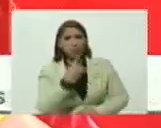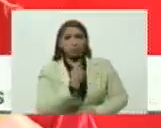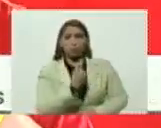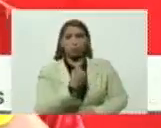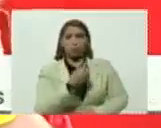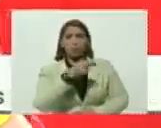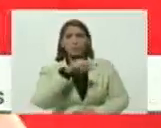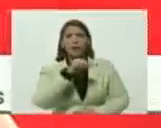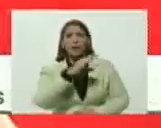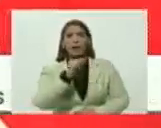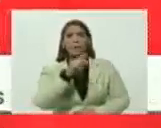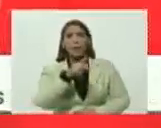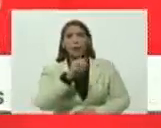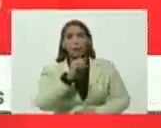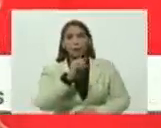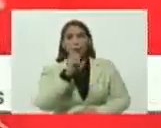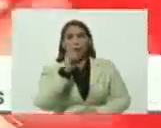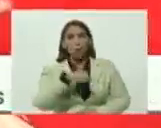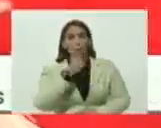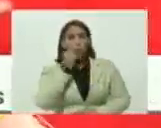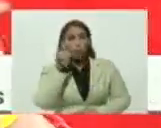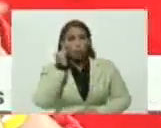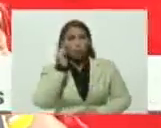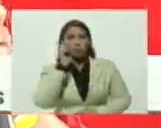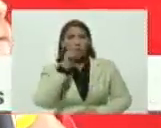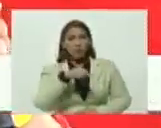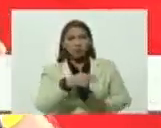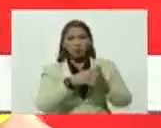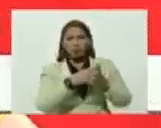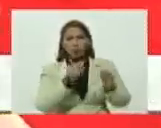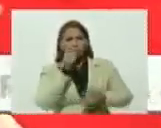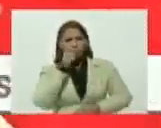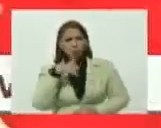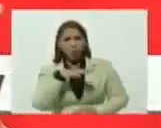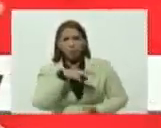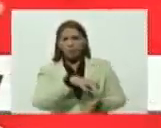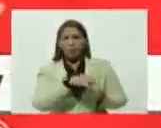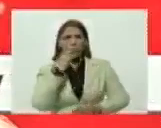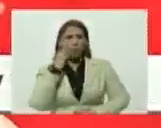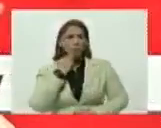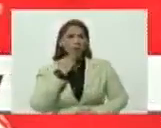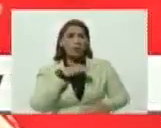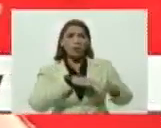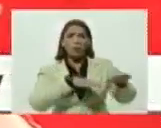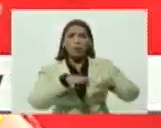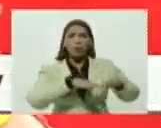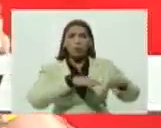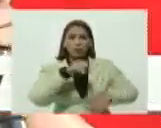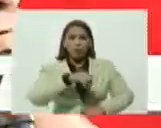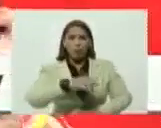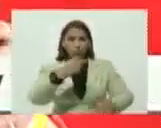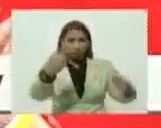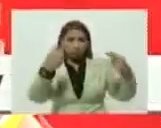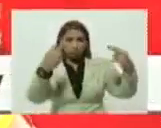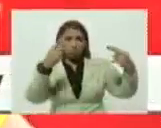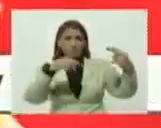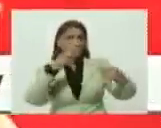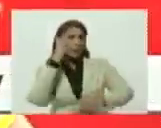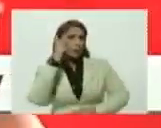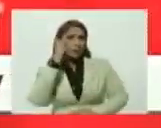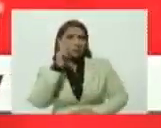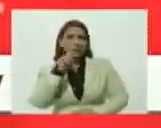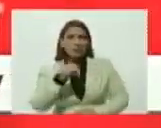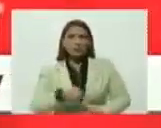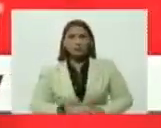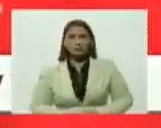de Macapo, a los macaperos y las macaperas, sino a todo el pueblo del estado bolivariano de Cojedes, que hoy nos ve y nos escucha. Pero sobre todo,